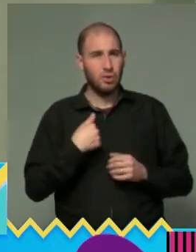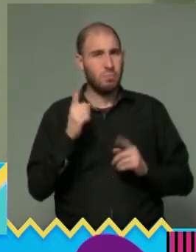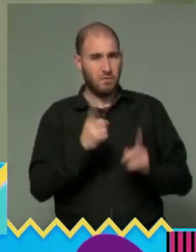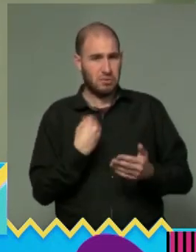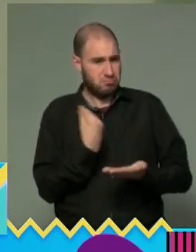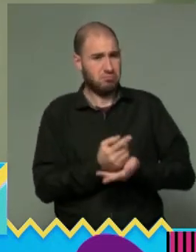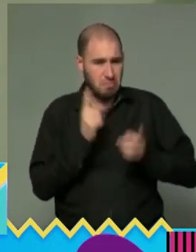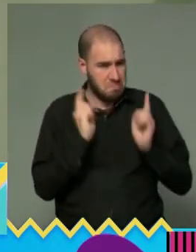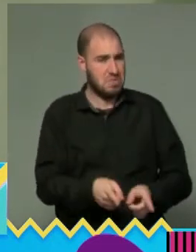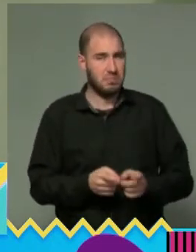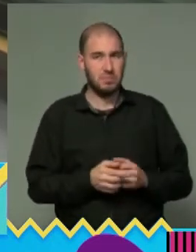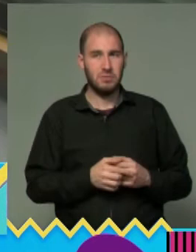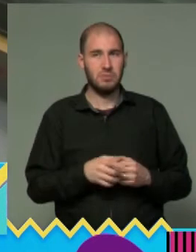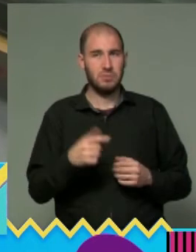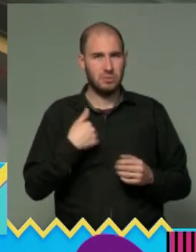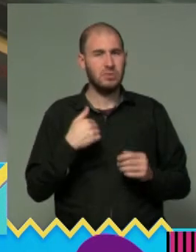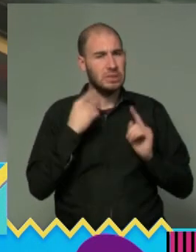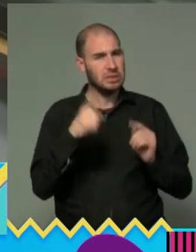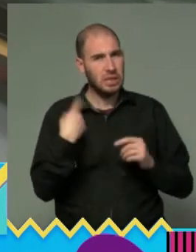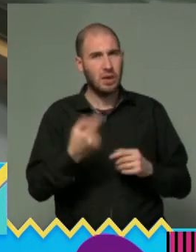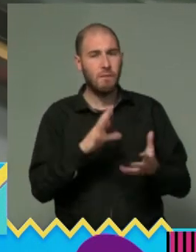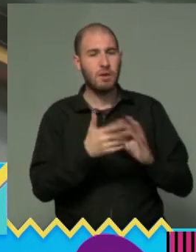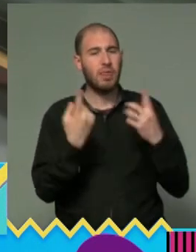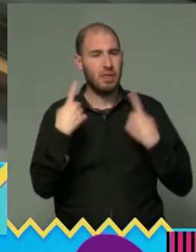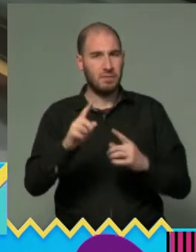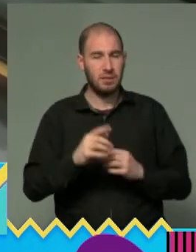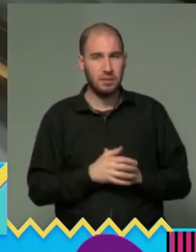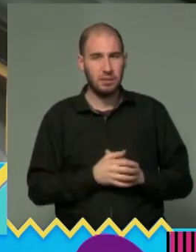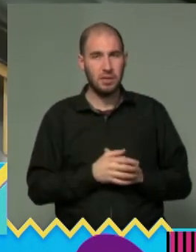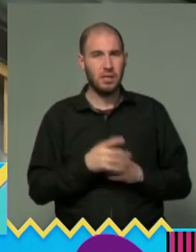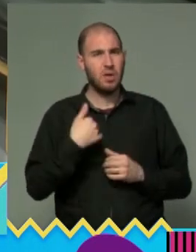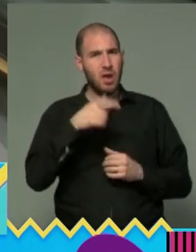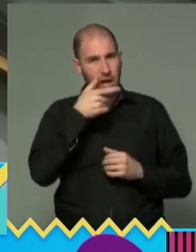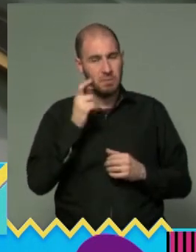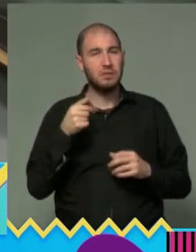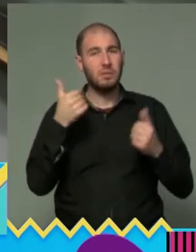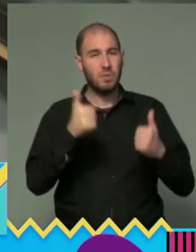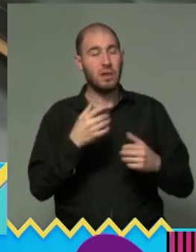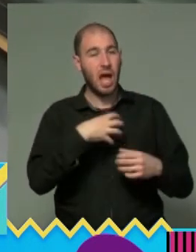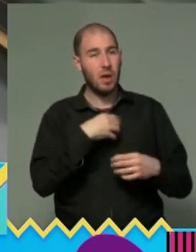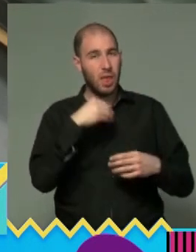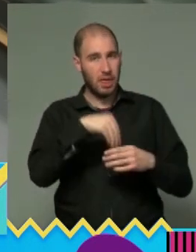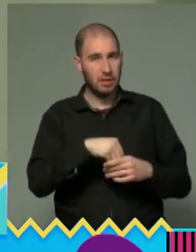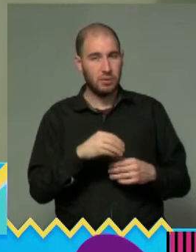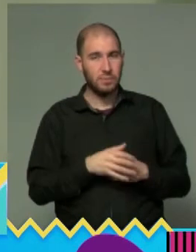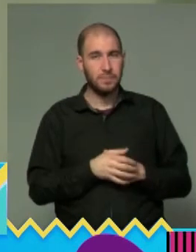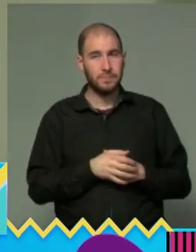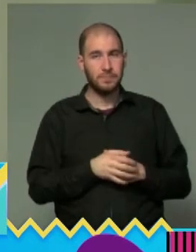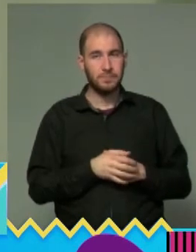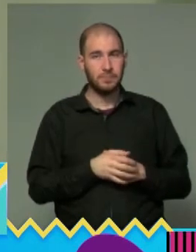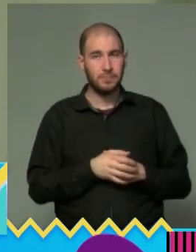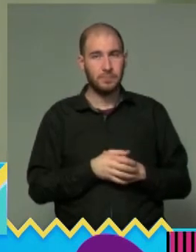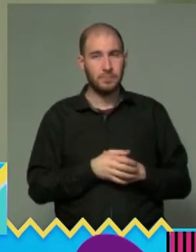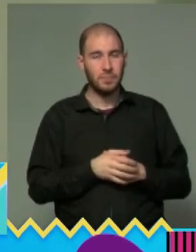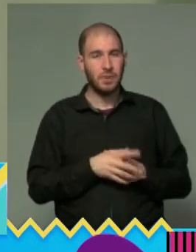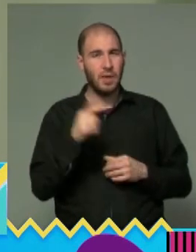docente. No. ¿Sí? Y hacer las cosas de otra manera. Y he tenido experiencias increíbles en el aula. Y